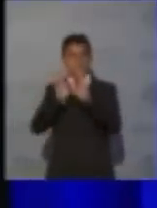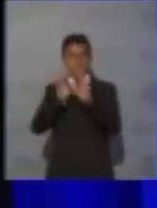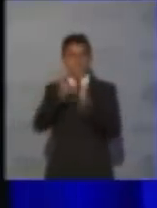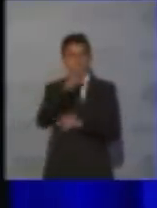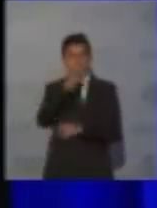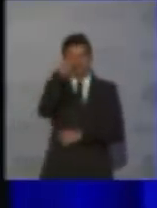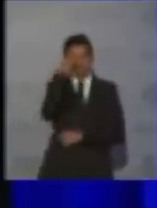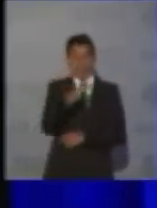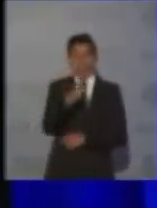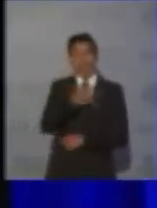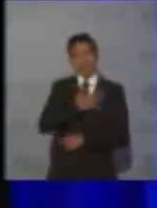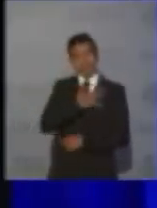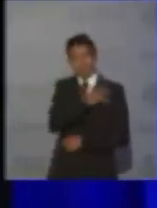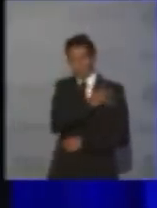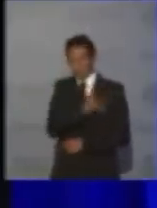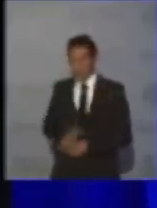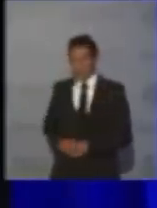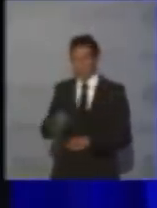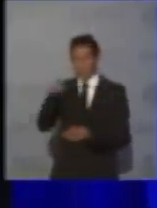mismo, se les está